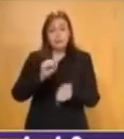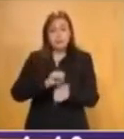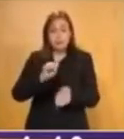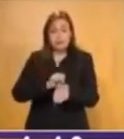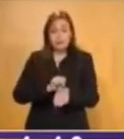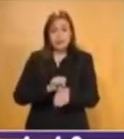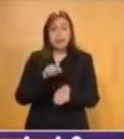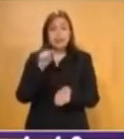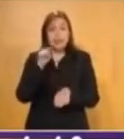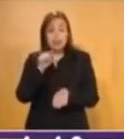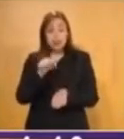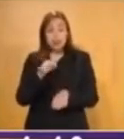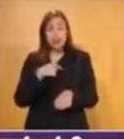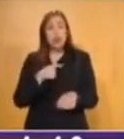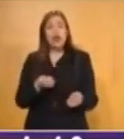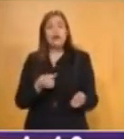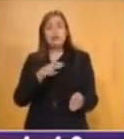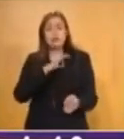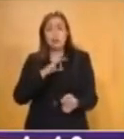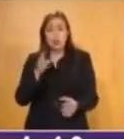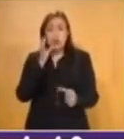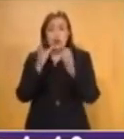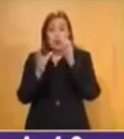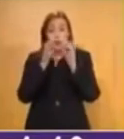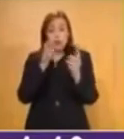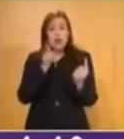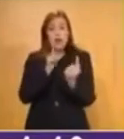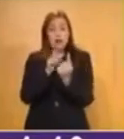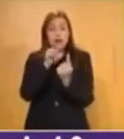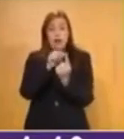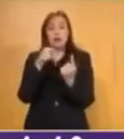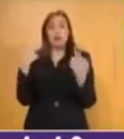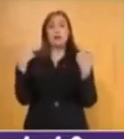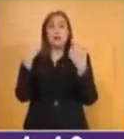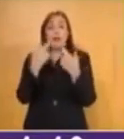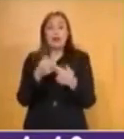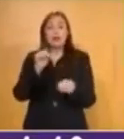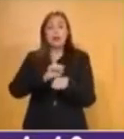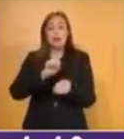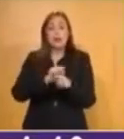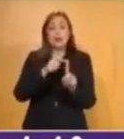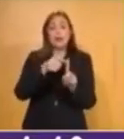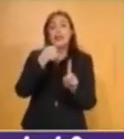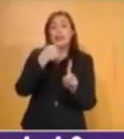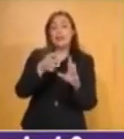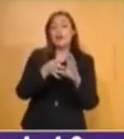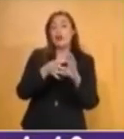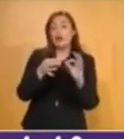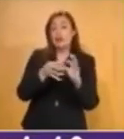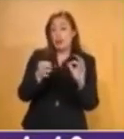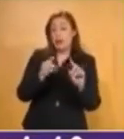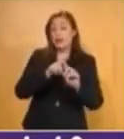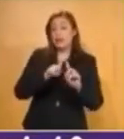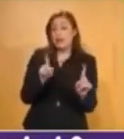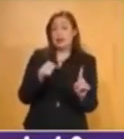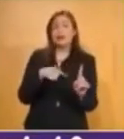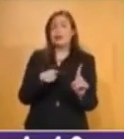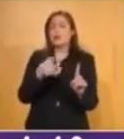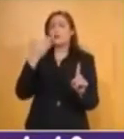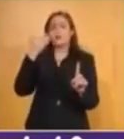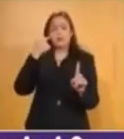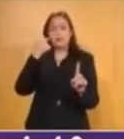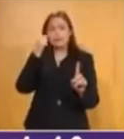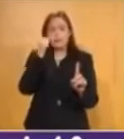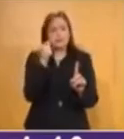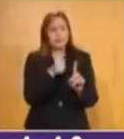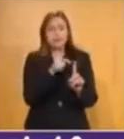contacto con tu maestro de secundaria y te ha dado otras indicaciones, por favor, síguelas. No es necesario hacer la carpeta de experiencias, o